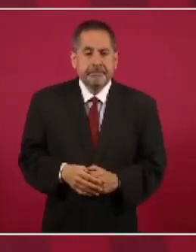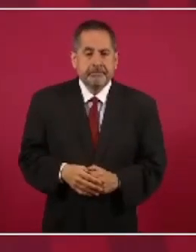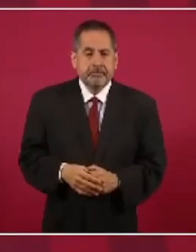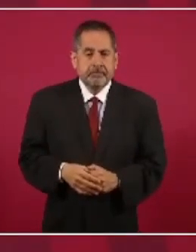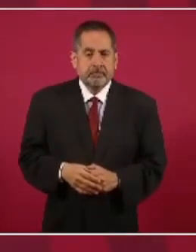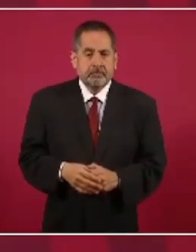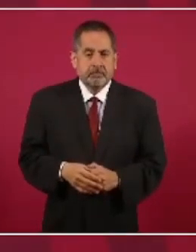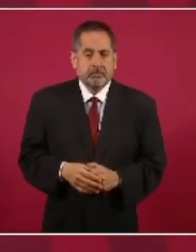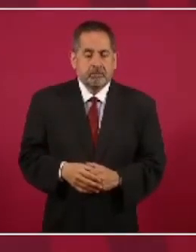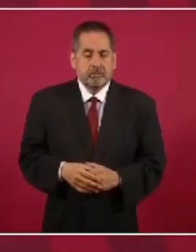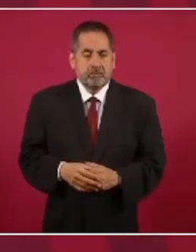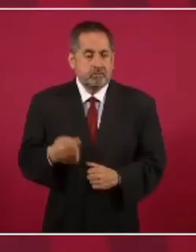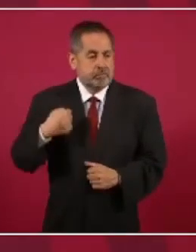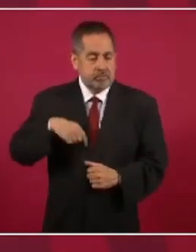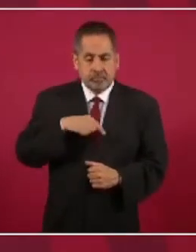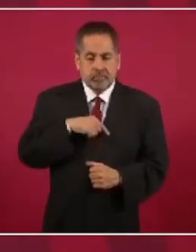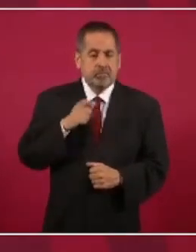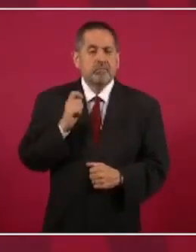Y vamos